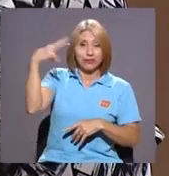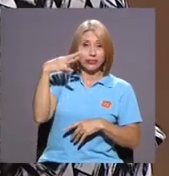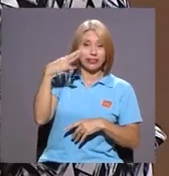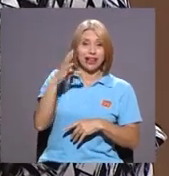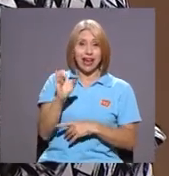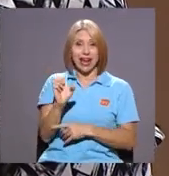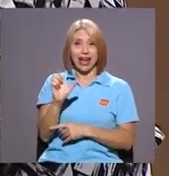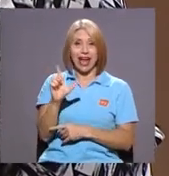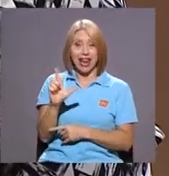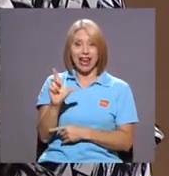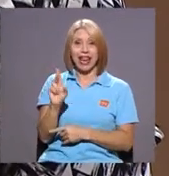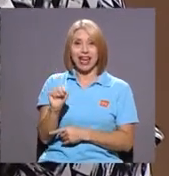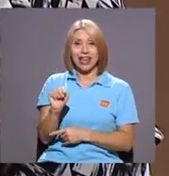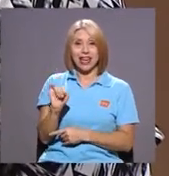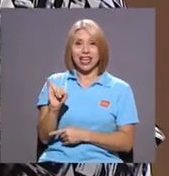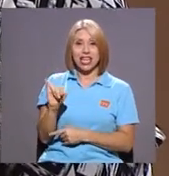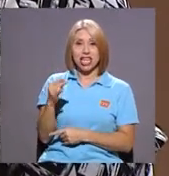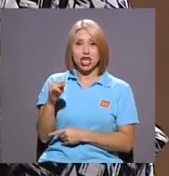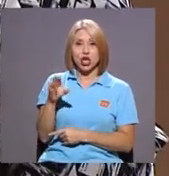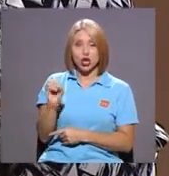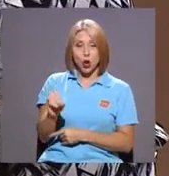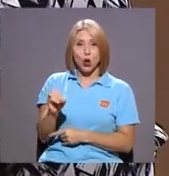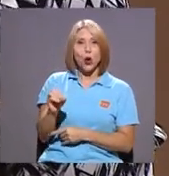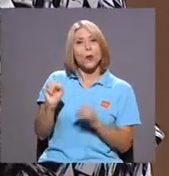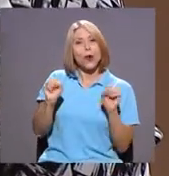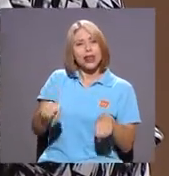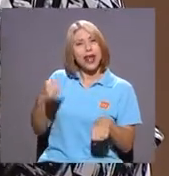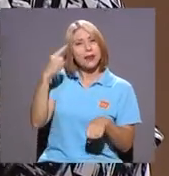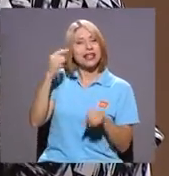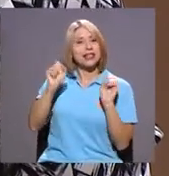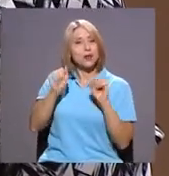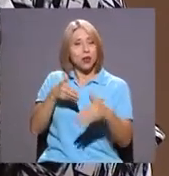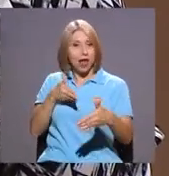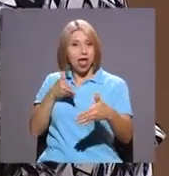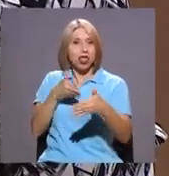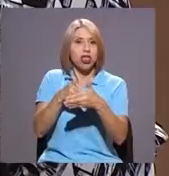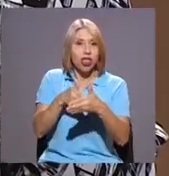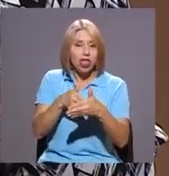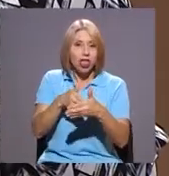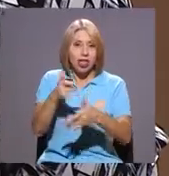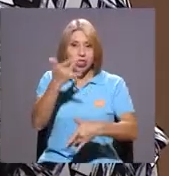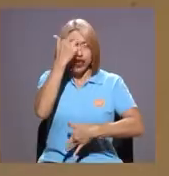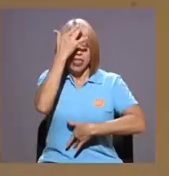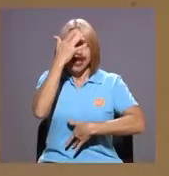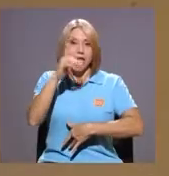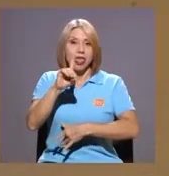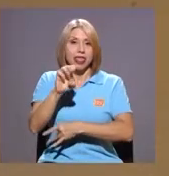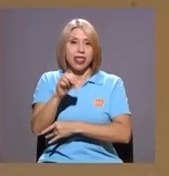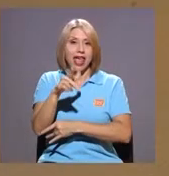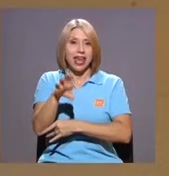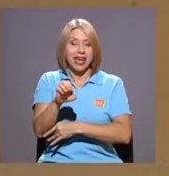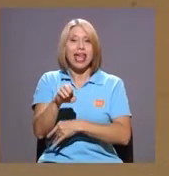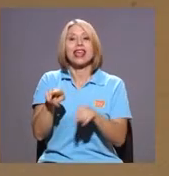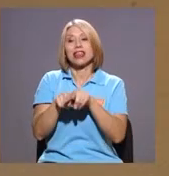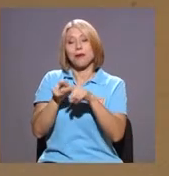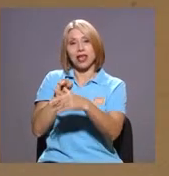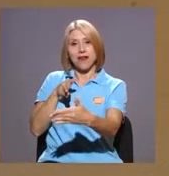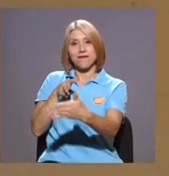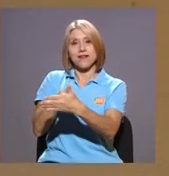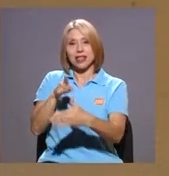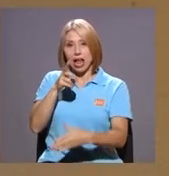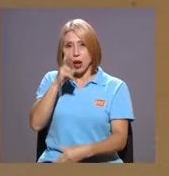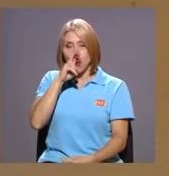podían pensarse que podían tener un efecto sobre el dengue, sobre el mosquito que es el que lo transmite. Aunque los cantones son una